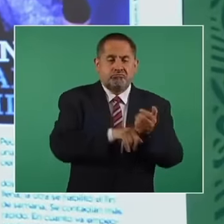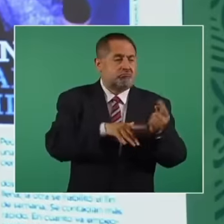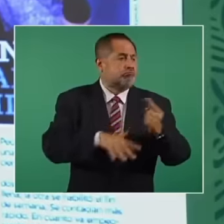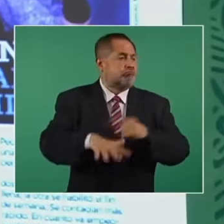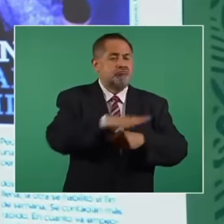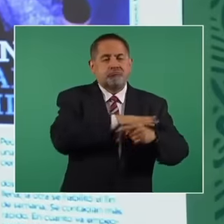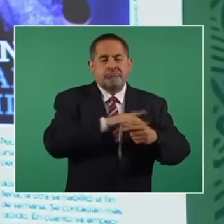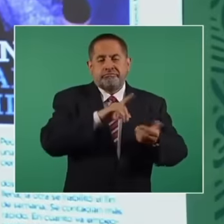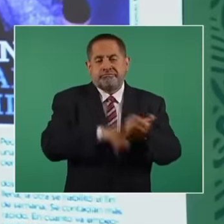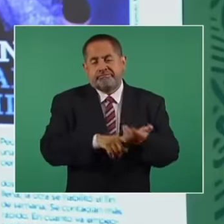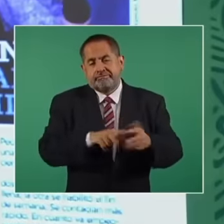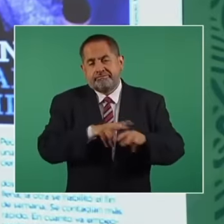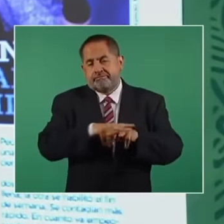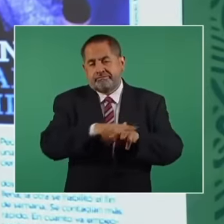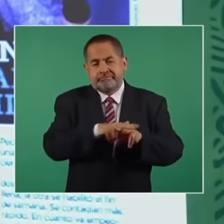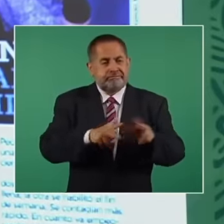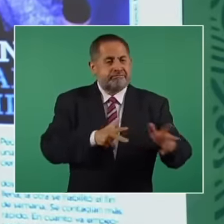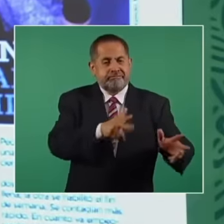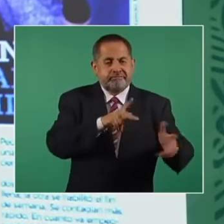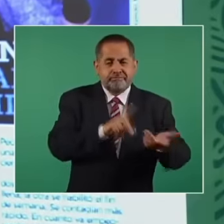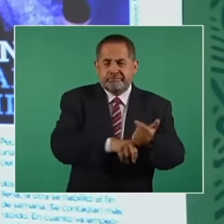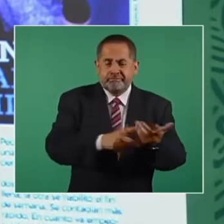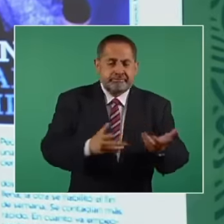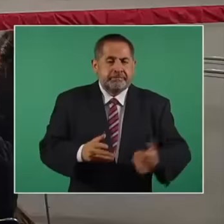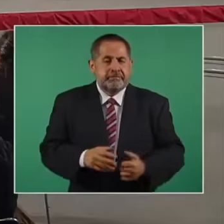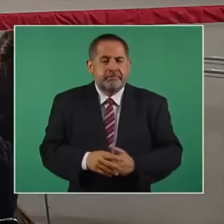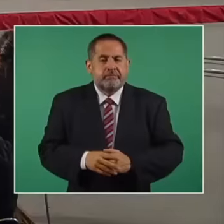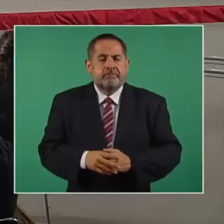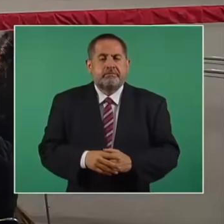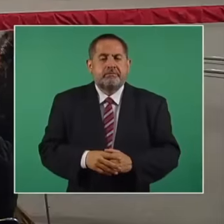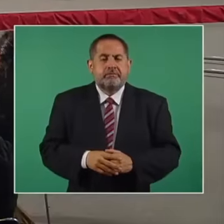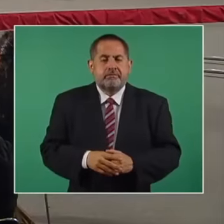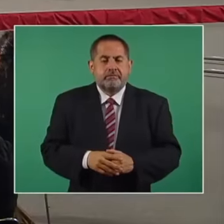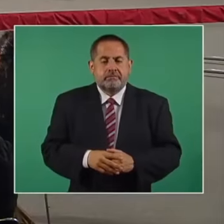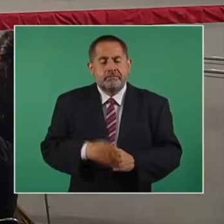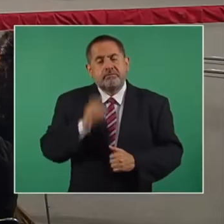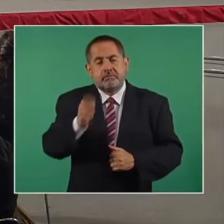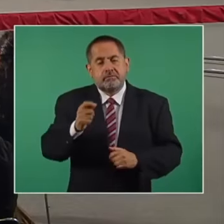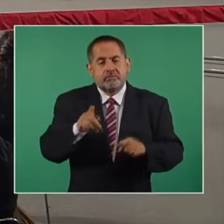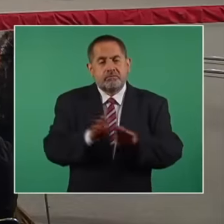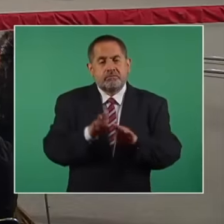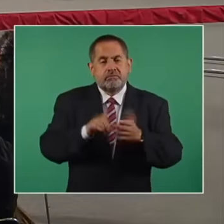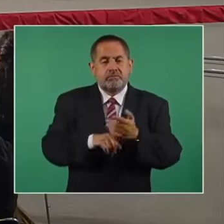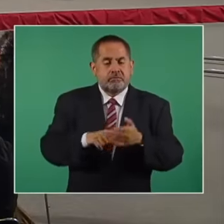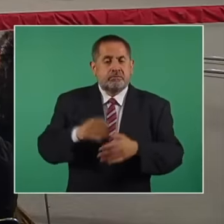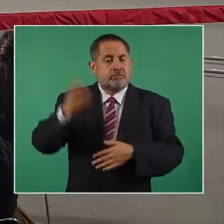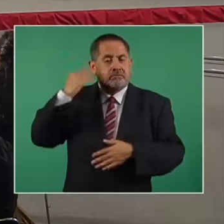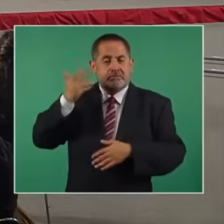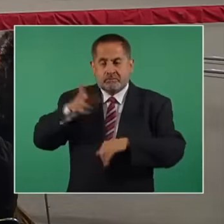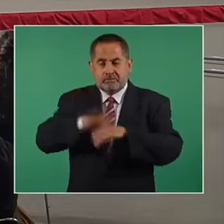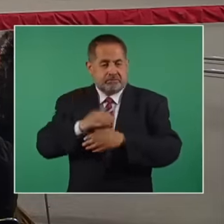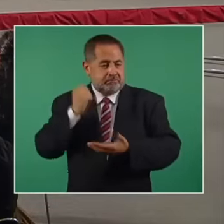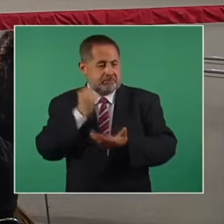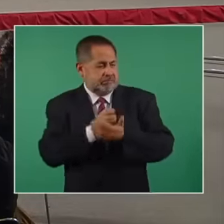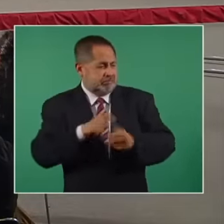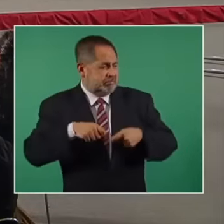dominan todos los ferrocarriles. Estamos hablando de concesiones de más de